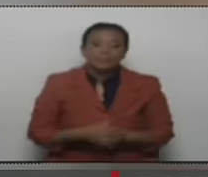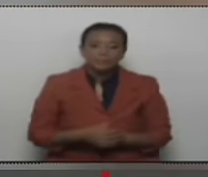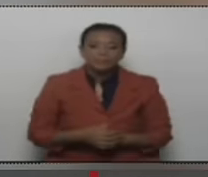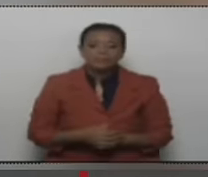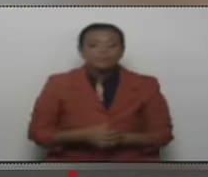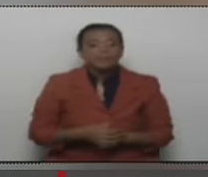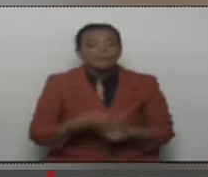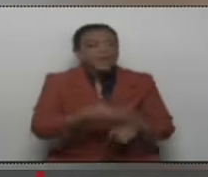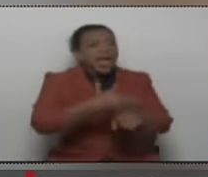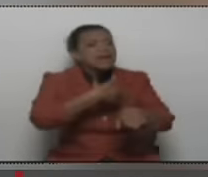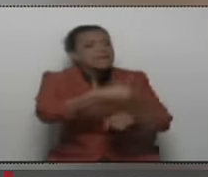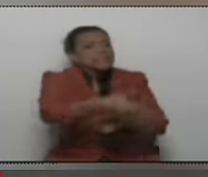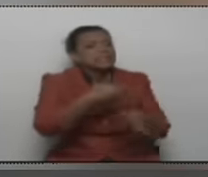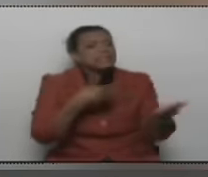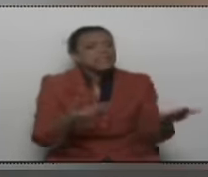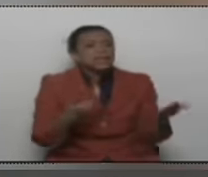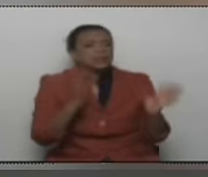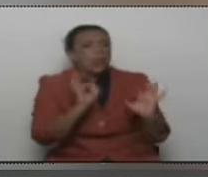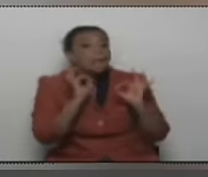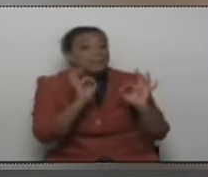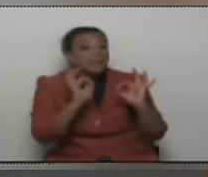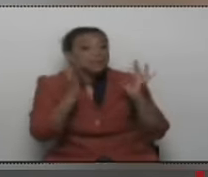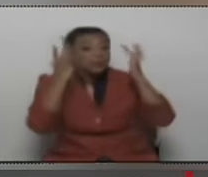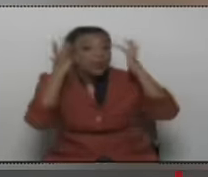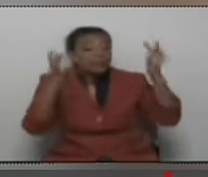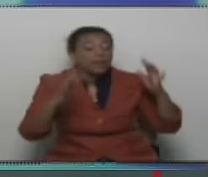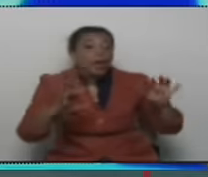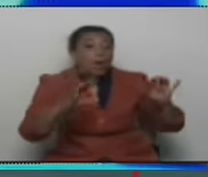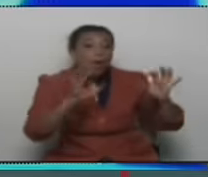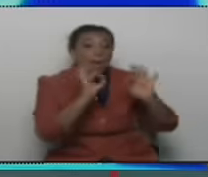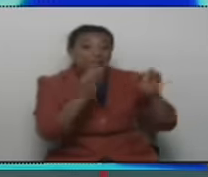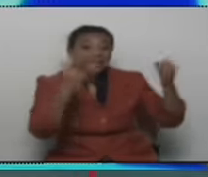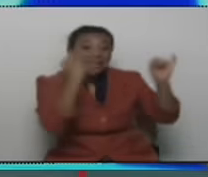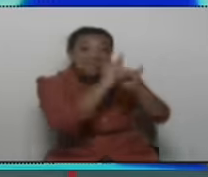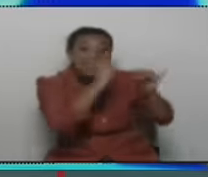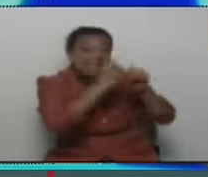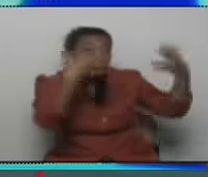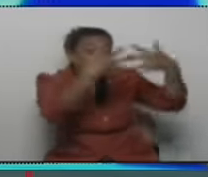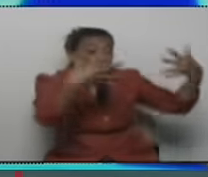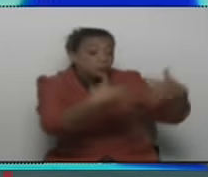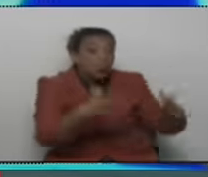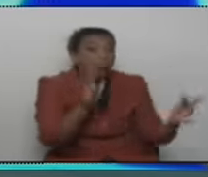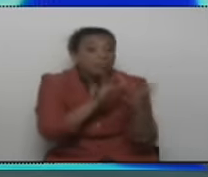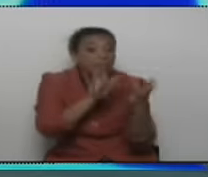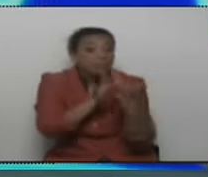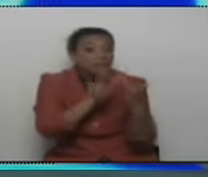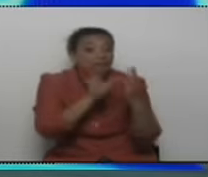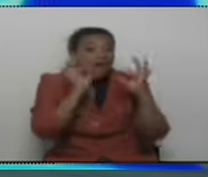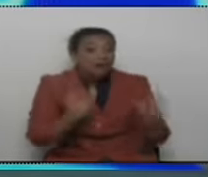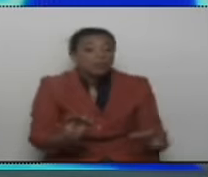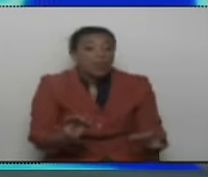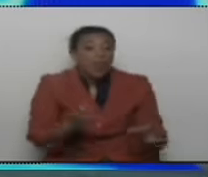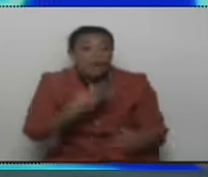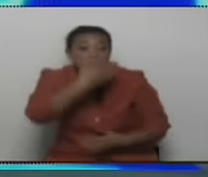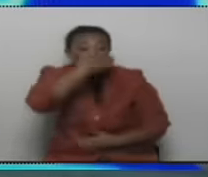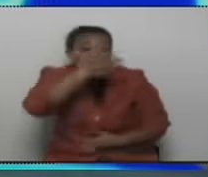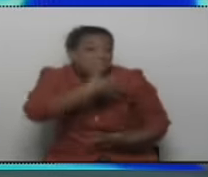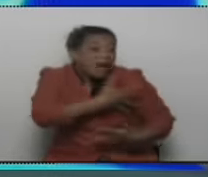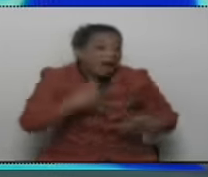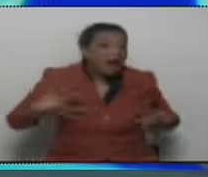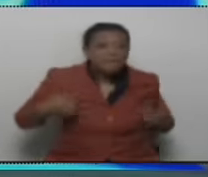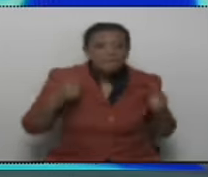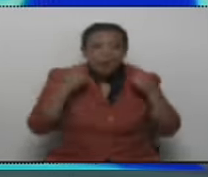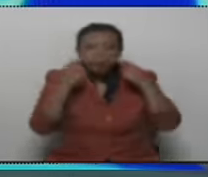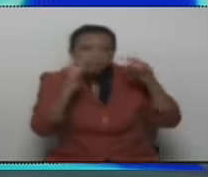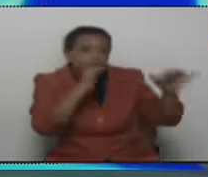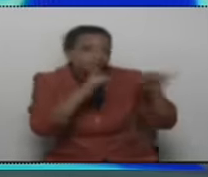presidente, recuerda que tenemos un experto hacker de Estados Unidos con vínculos con una mafia de hacker